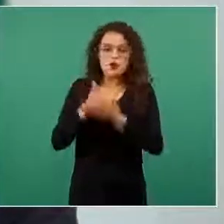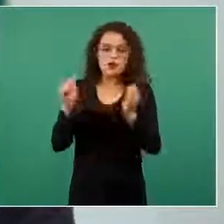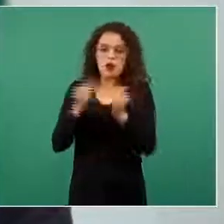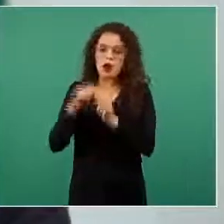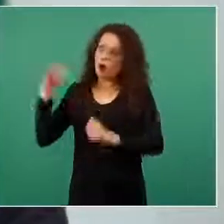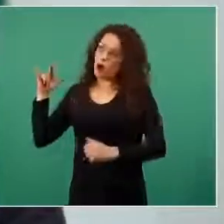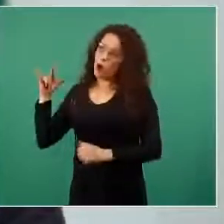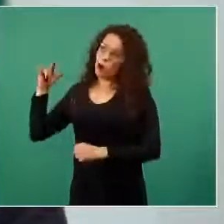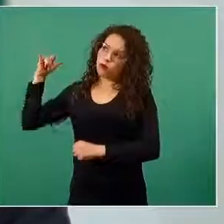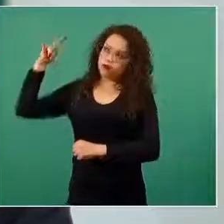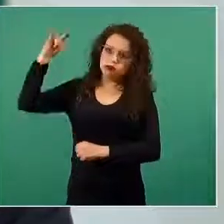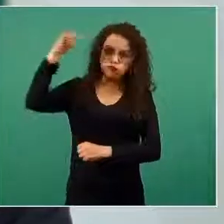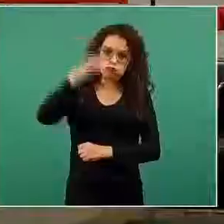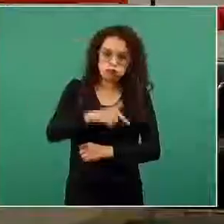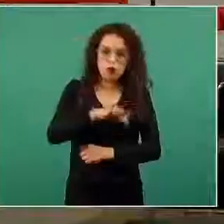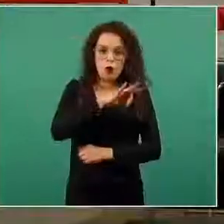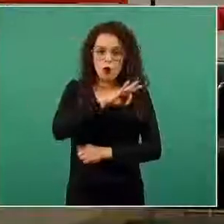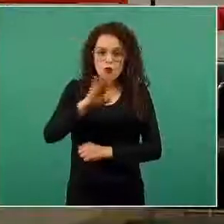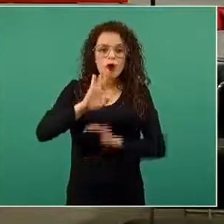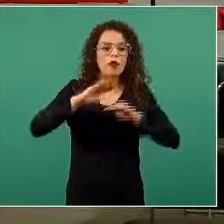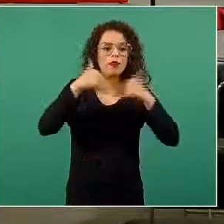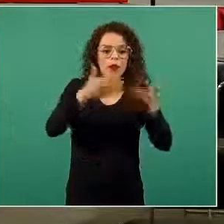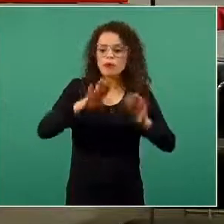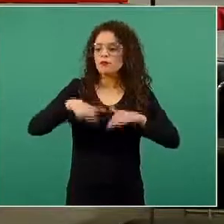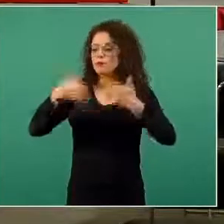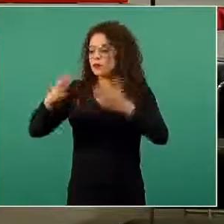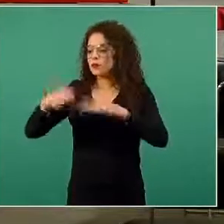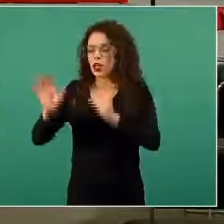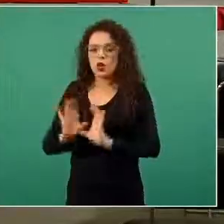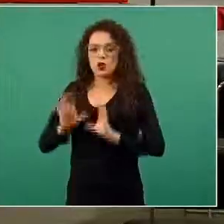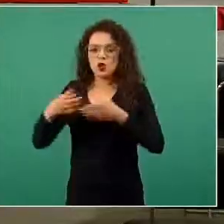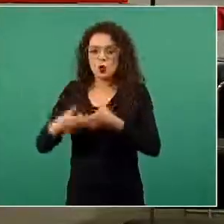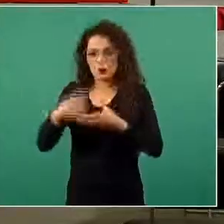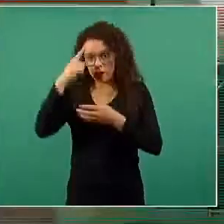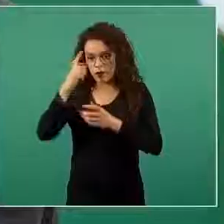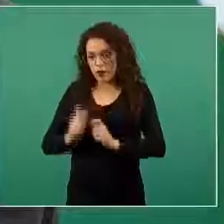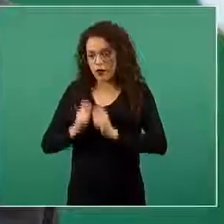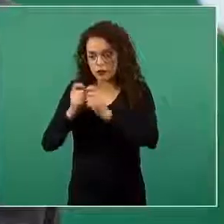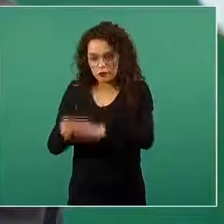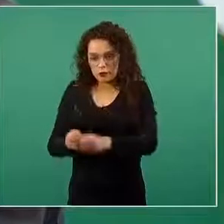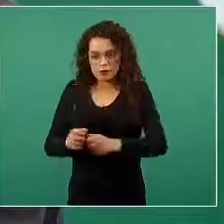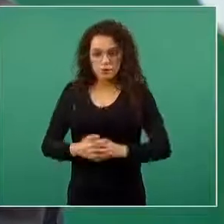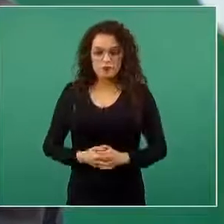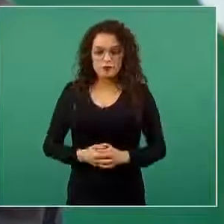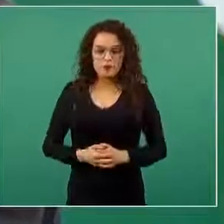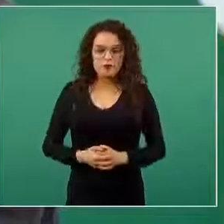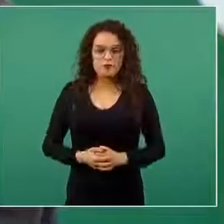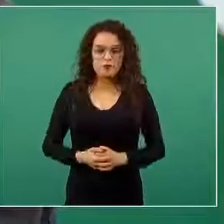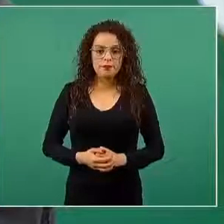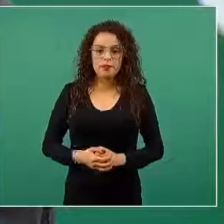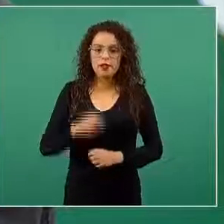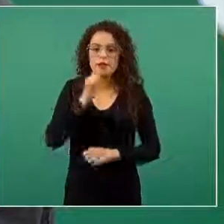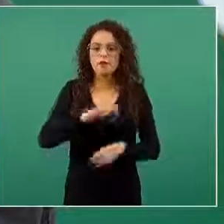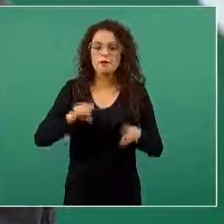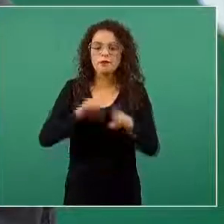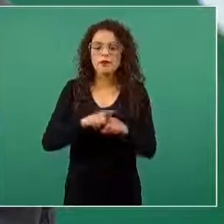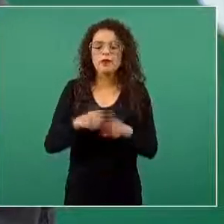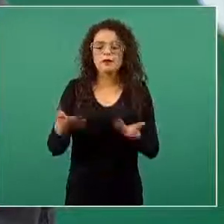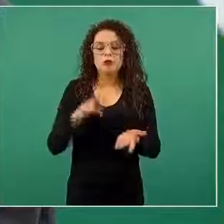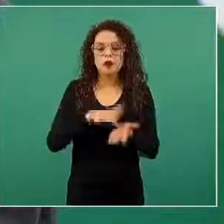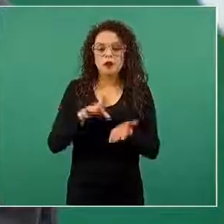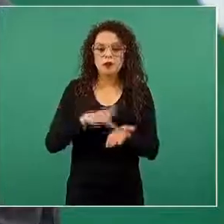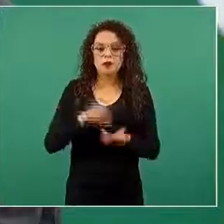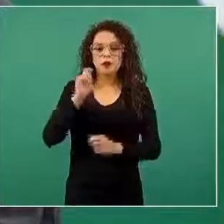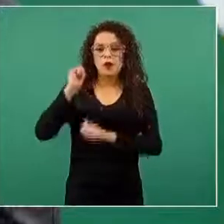de poder llegar a la entrega de algunas comunidades a través de este transporte aéreo. Hemos contado con el apoyo de las